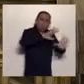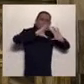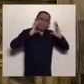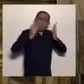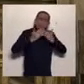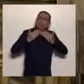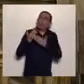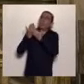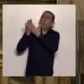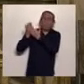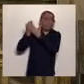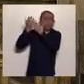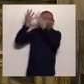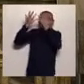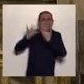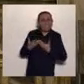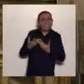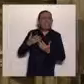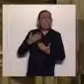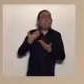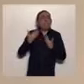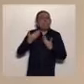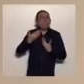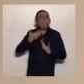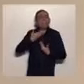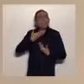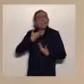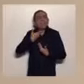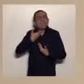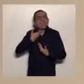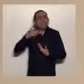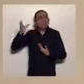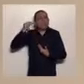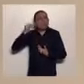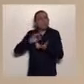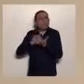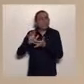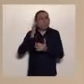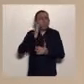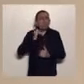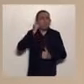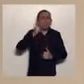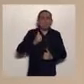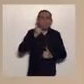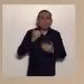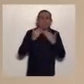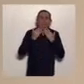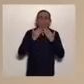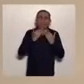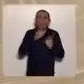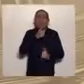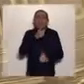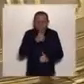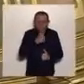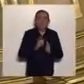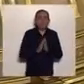la gracia de poder escuchar siempre la voz de Jesús, buen pastor. Que así sea.